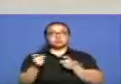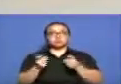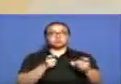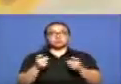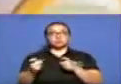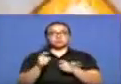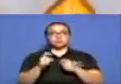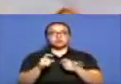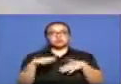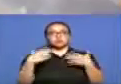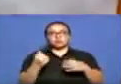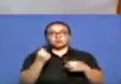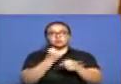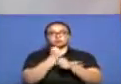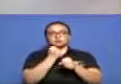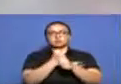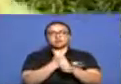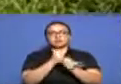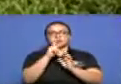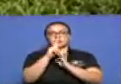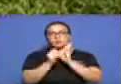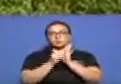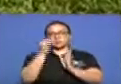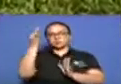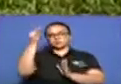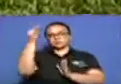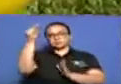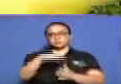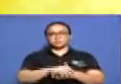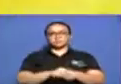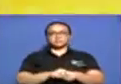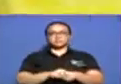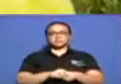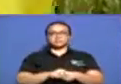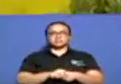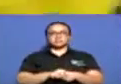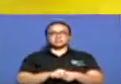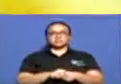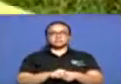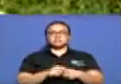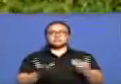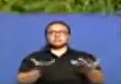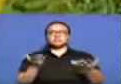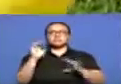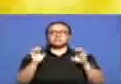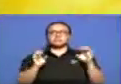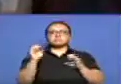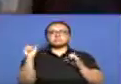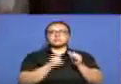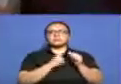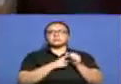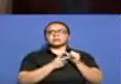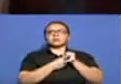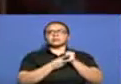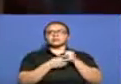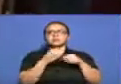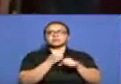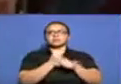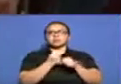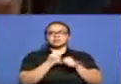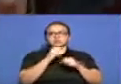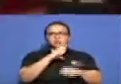en la ejecución de los proyectos que tenemos a largo plazo, ¿no? ¿Y qué balance dio la primera vez? Bueno,